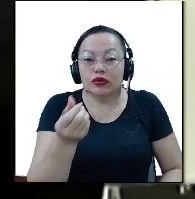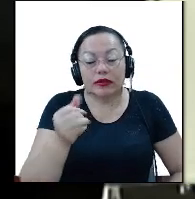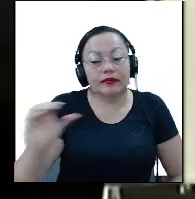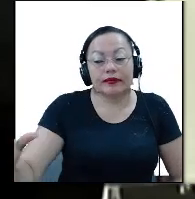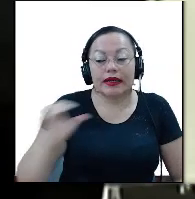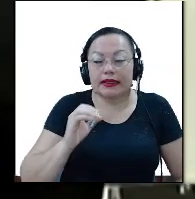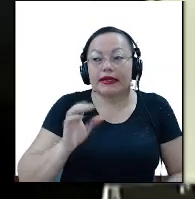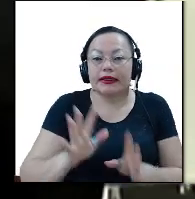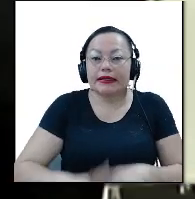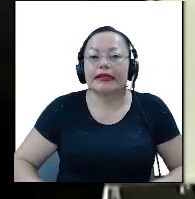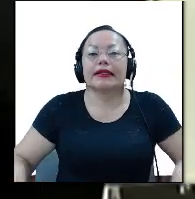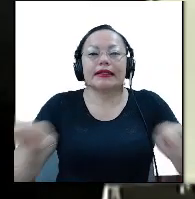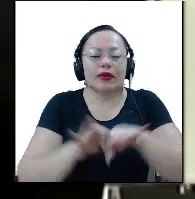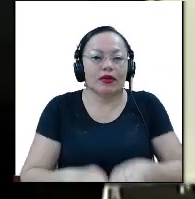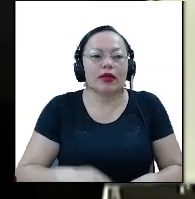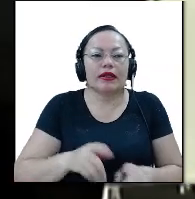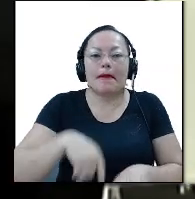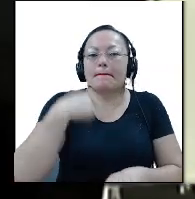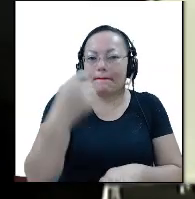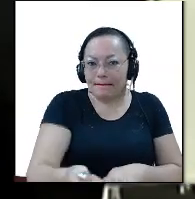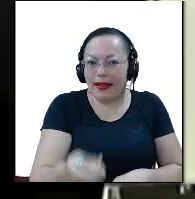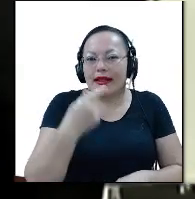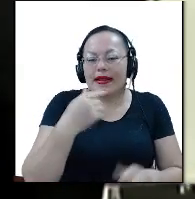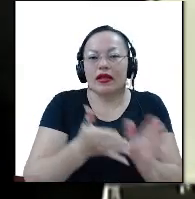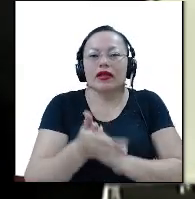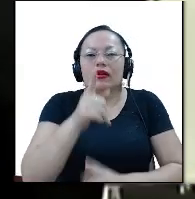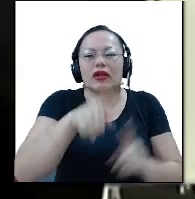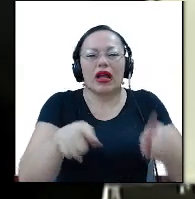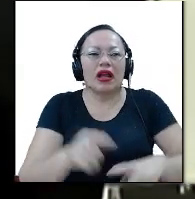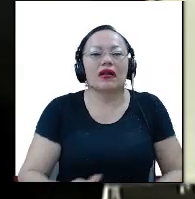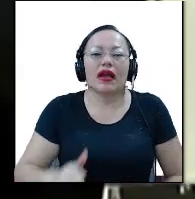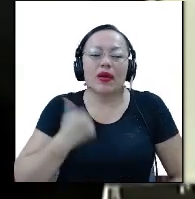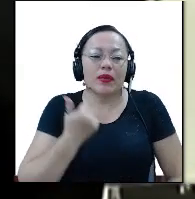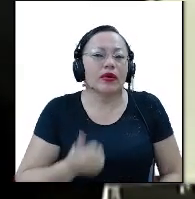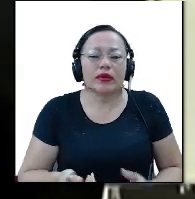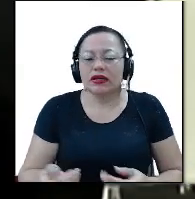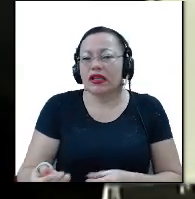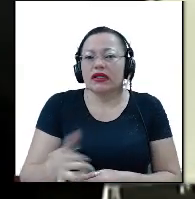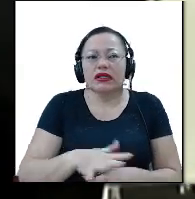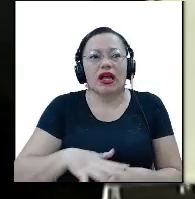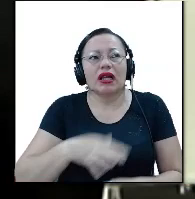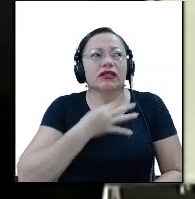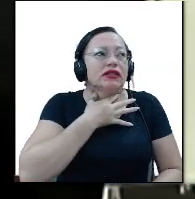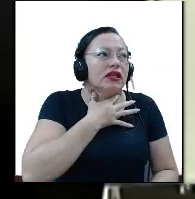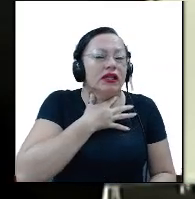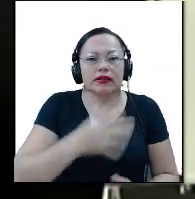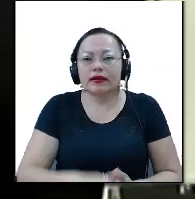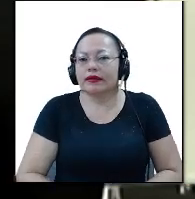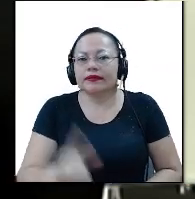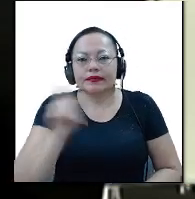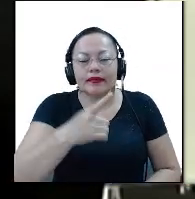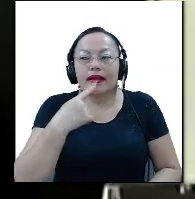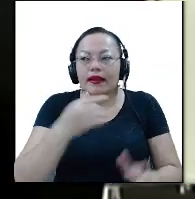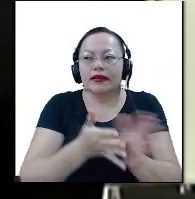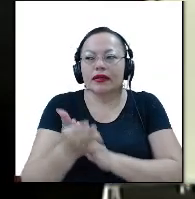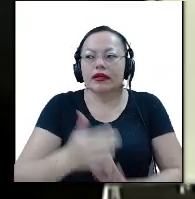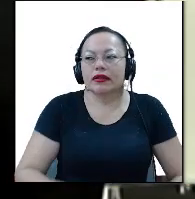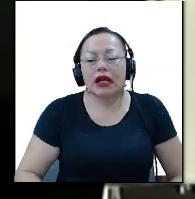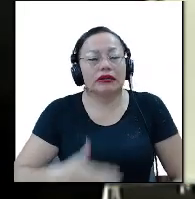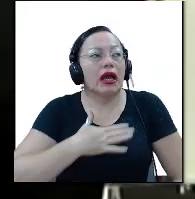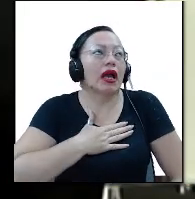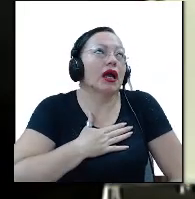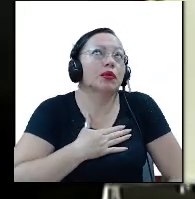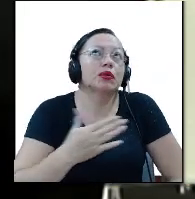sueldo, lo mejor es que pague, que no se aproveche de la situación. Y vuelvo y le repito, nadie le va en este